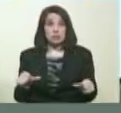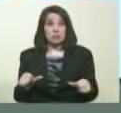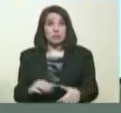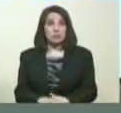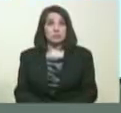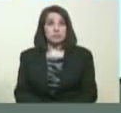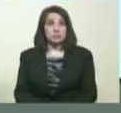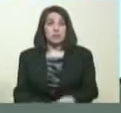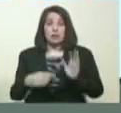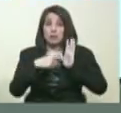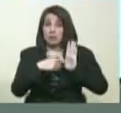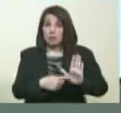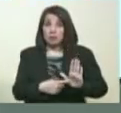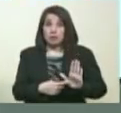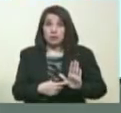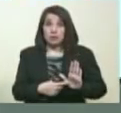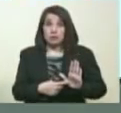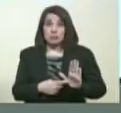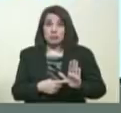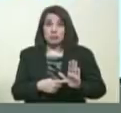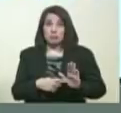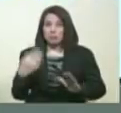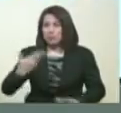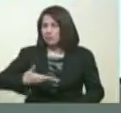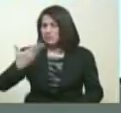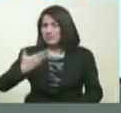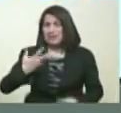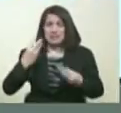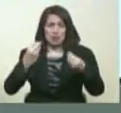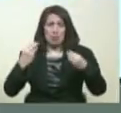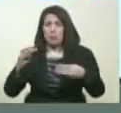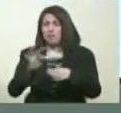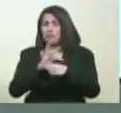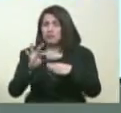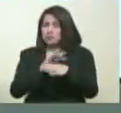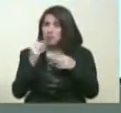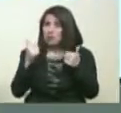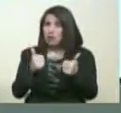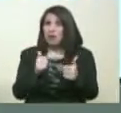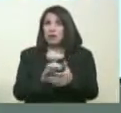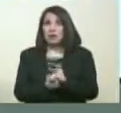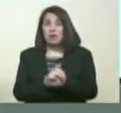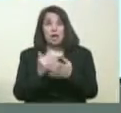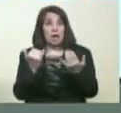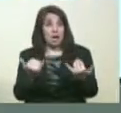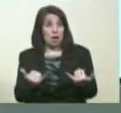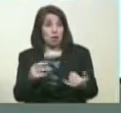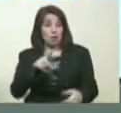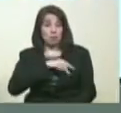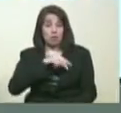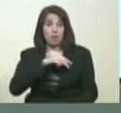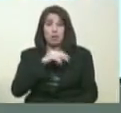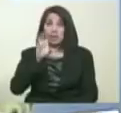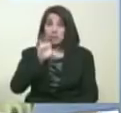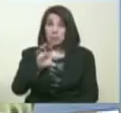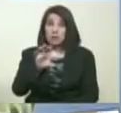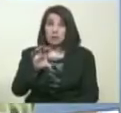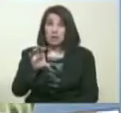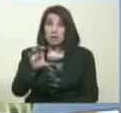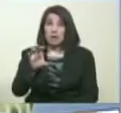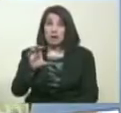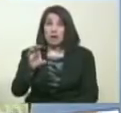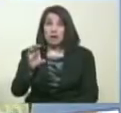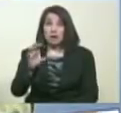y ha demostrado gran capacidad de funcionamiento, ahora con el carné de la patria que Henry Falcón quiere